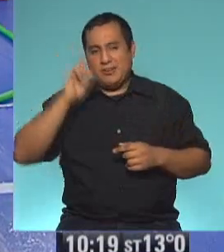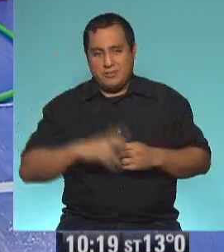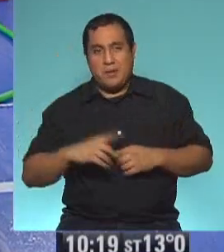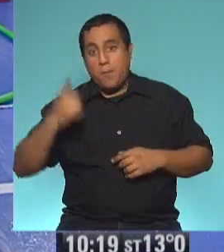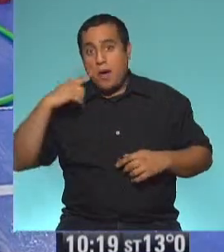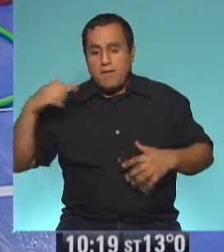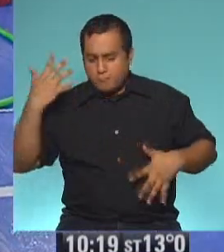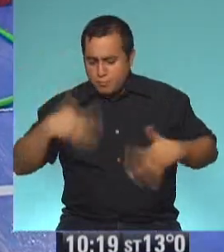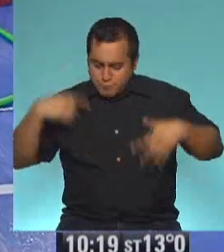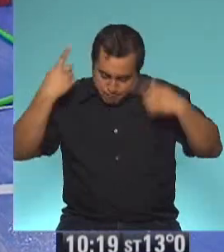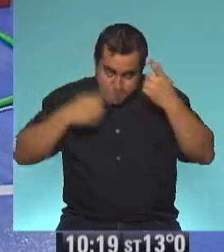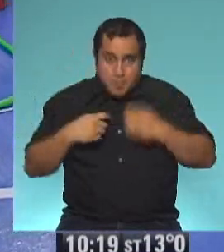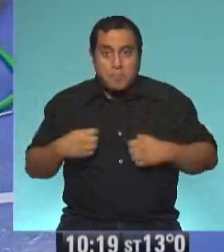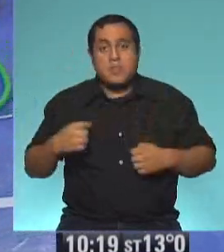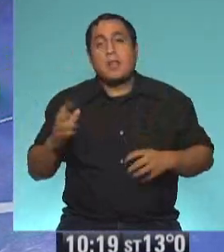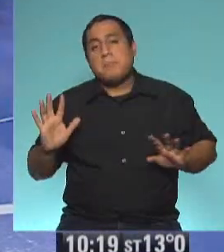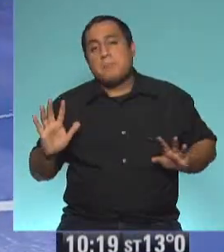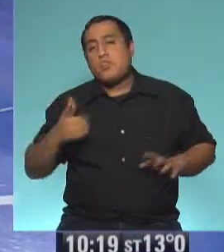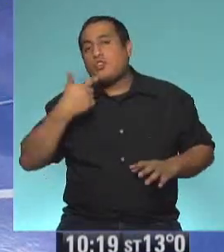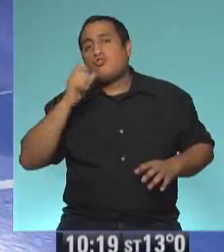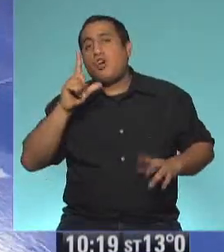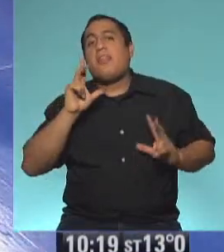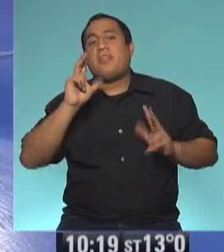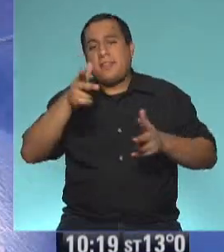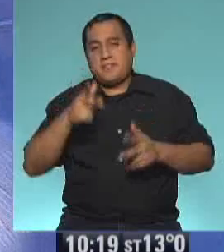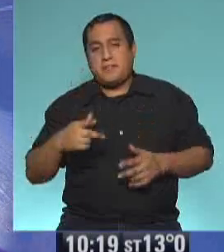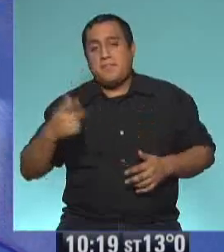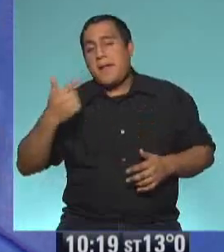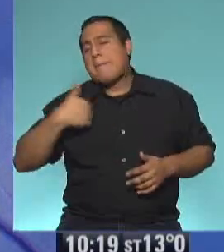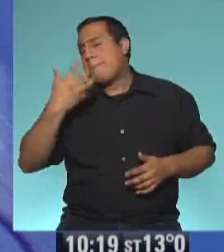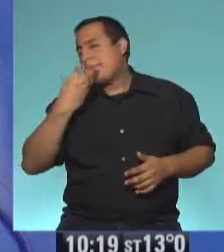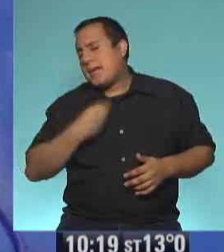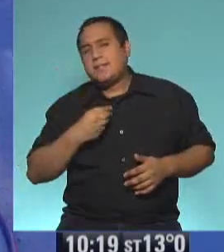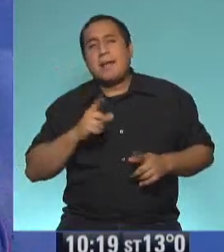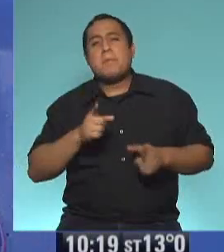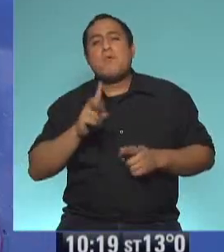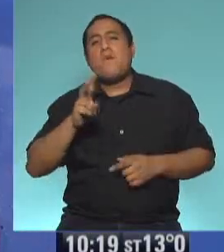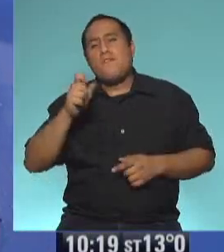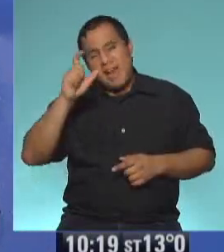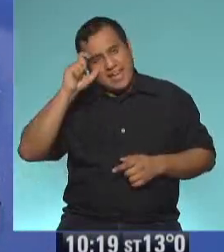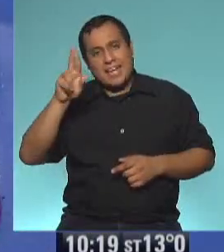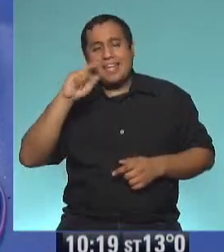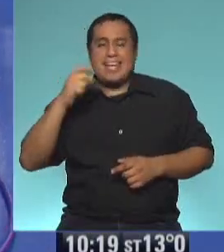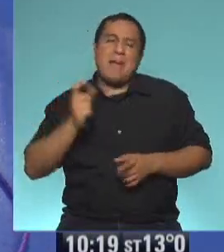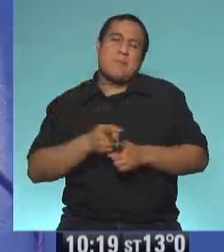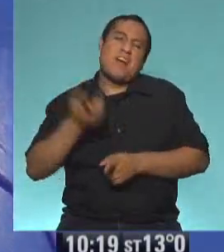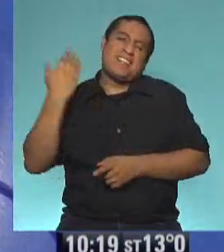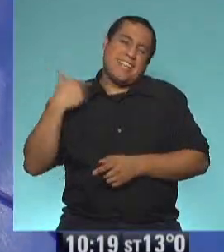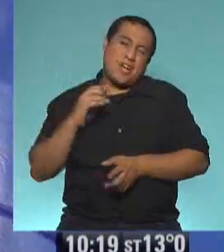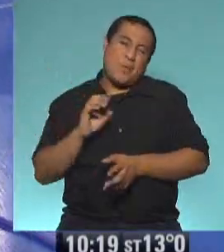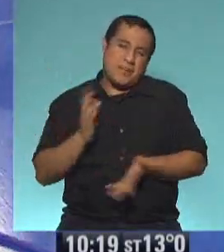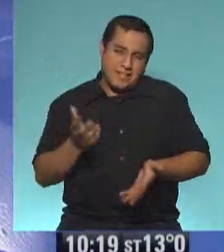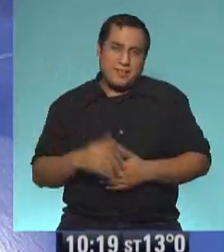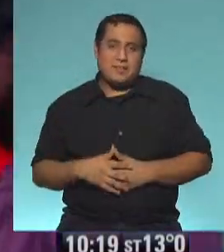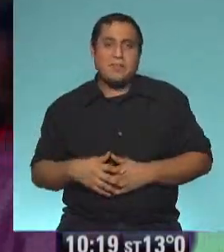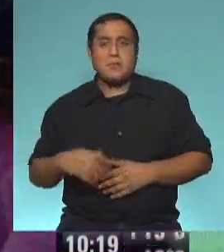disfrazamos de payasos. Yo creo que me voy a poner. Yo ya les me encantó, me encantó mi personaje de bailarina de ayer, la bueno verdad. Entonces sígalo. Ahí está, yo tengo acá